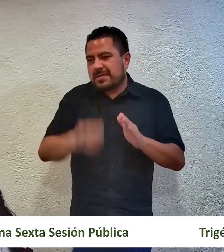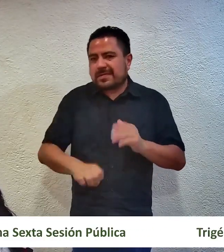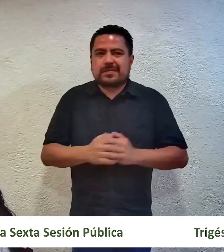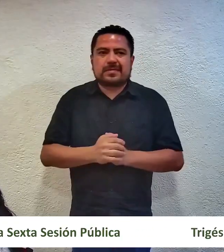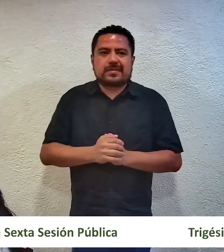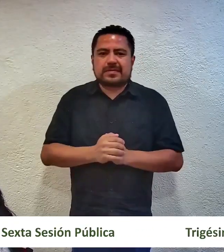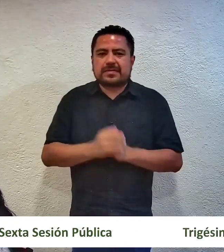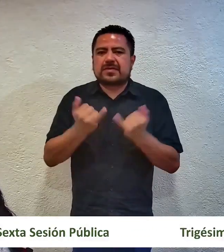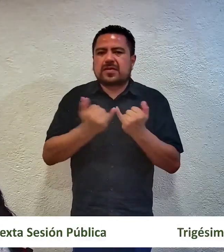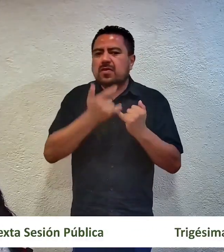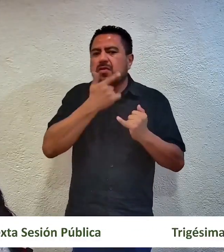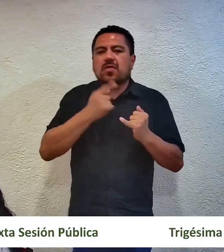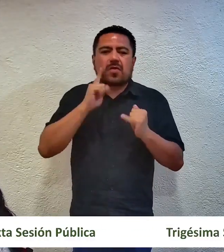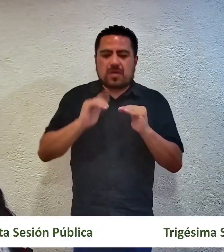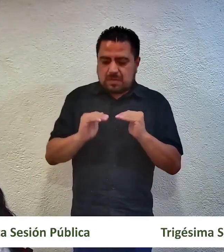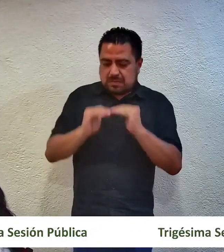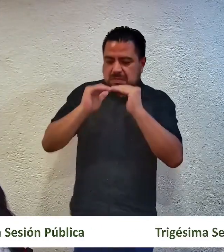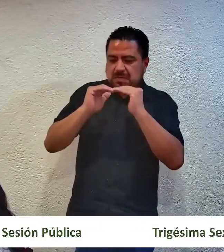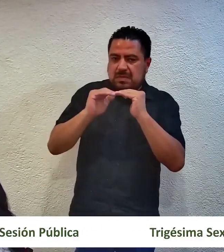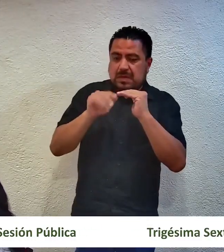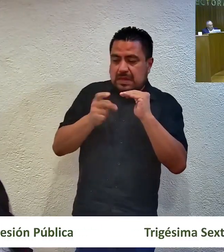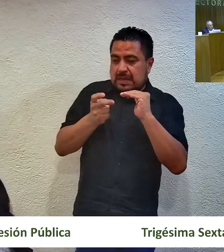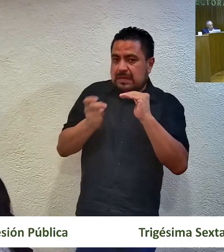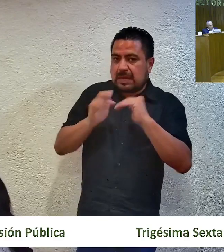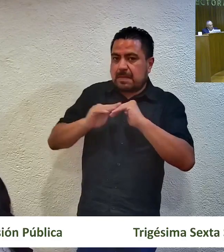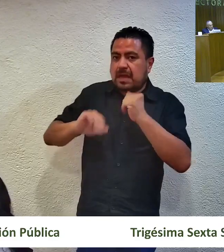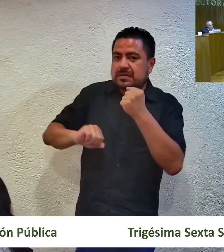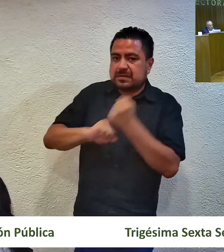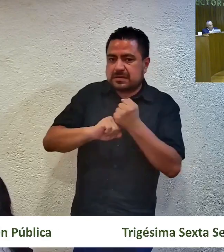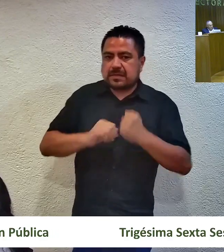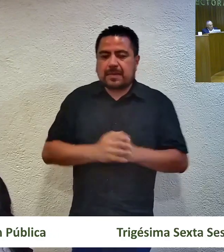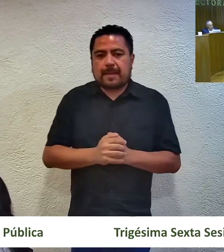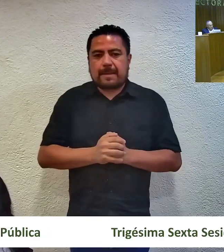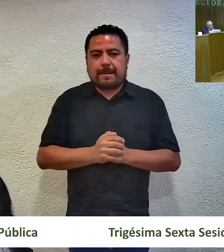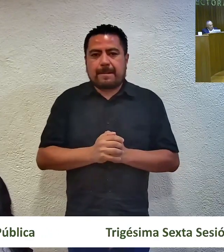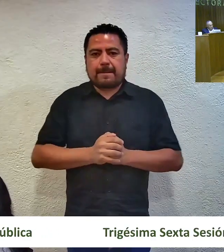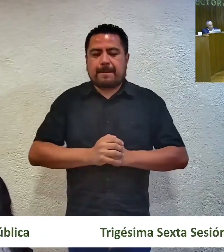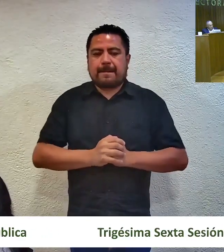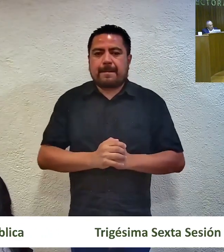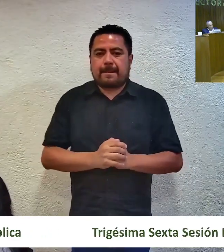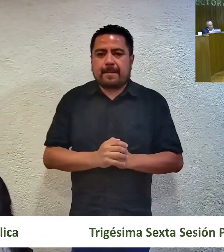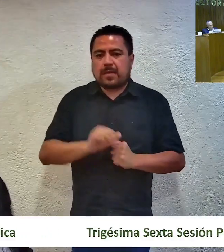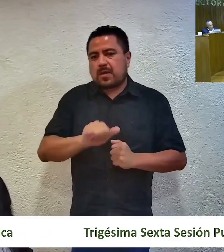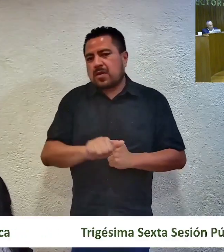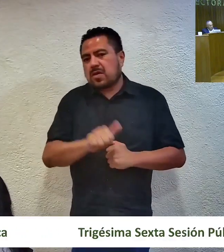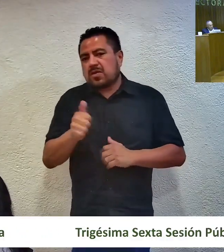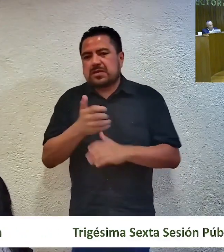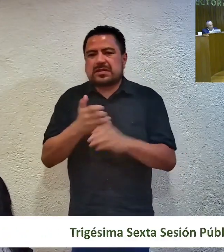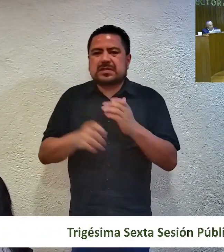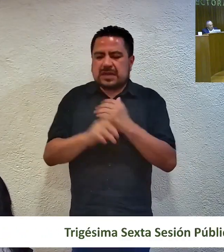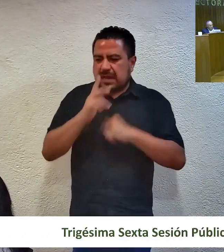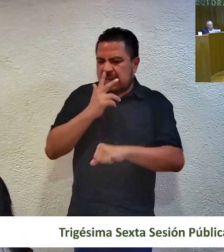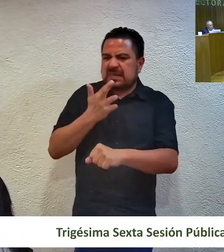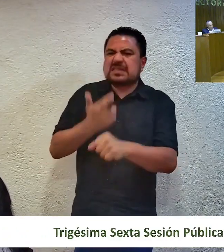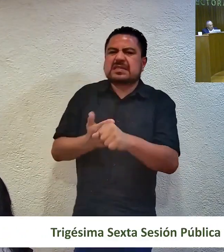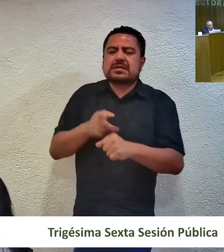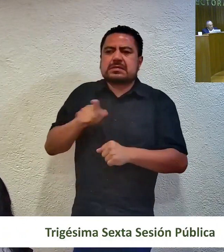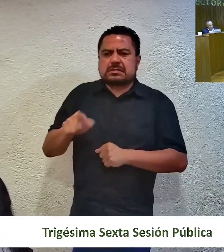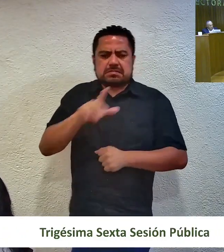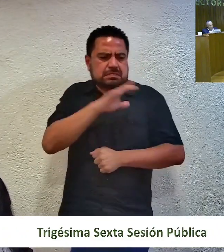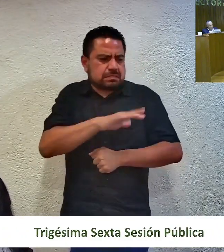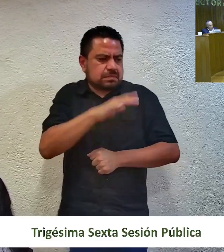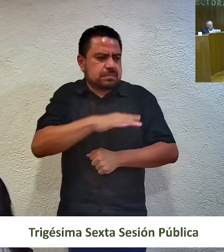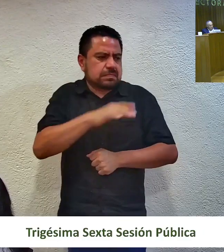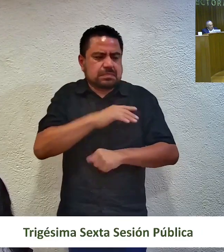de paridad, aunado a que carece de una motivación reforzada. Por otro lado, la autoridad responsable omitió que las